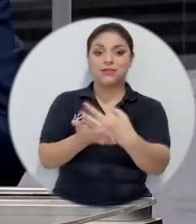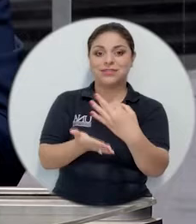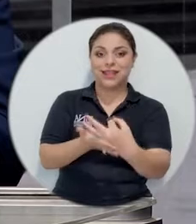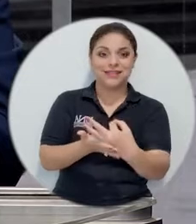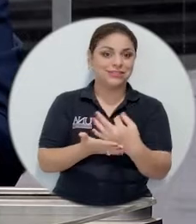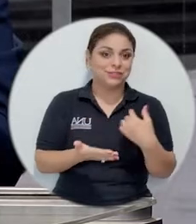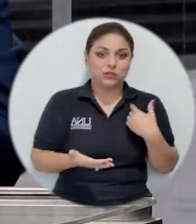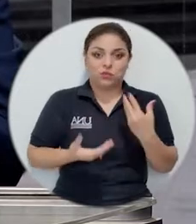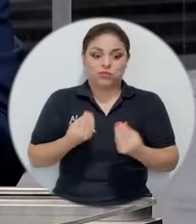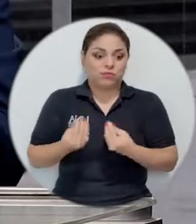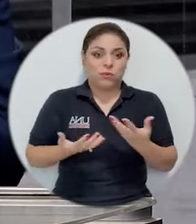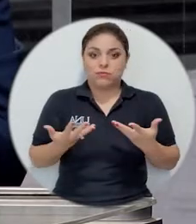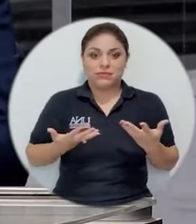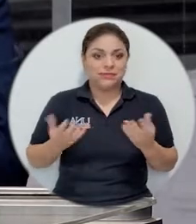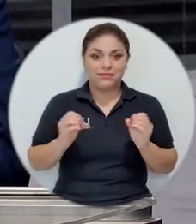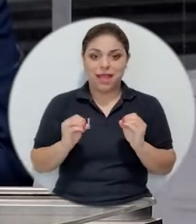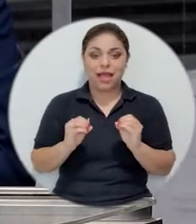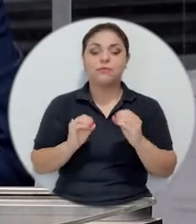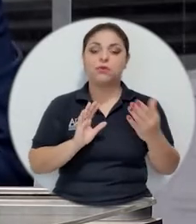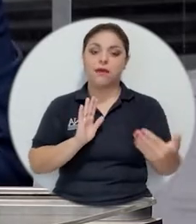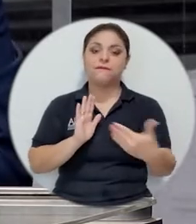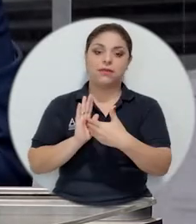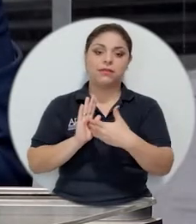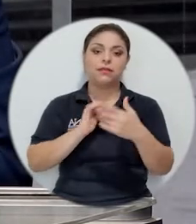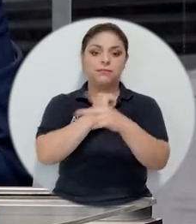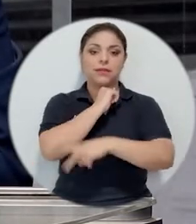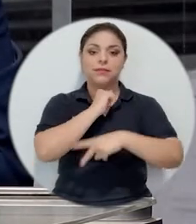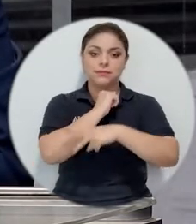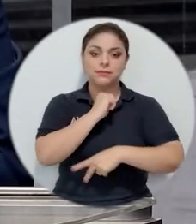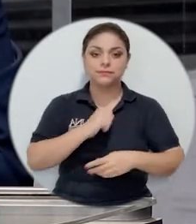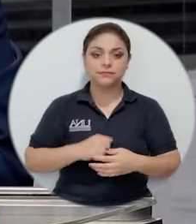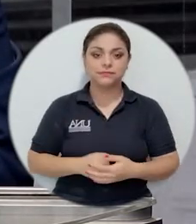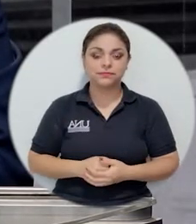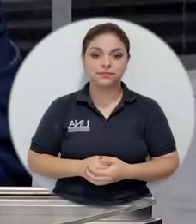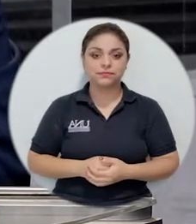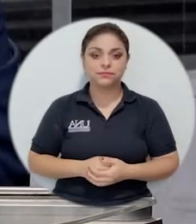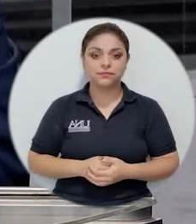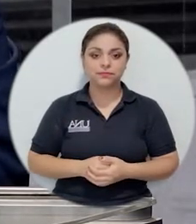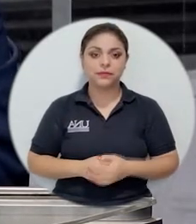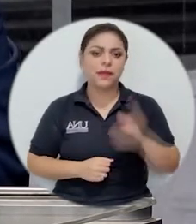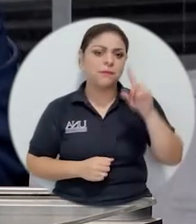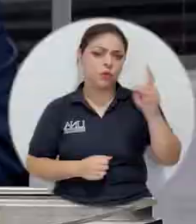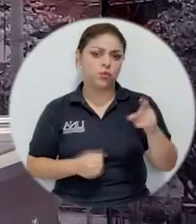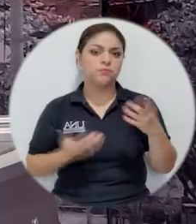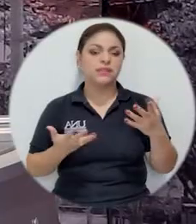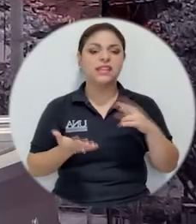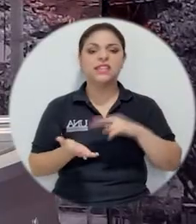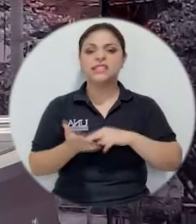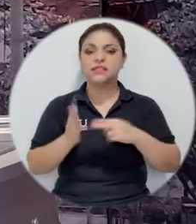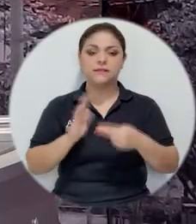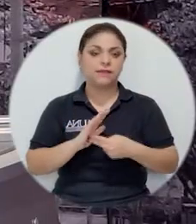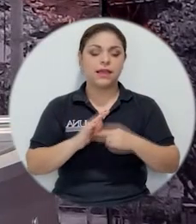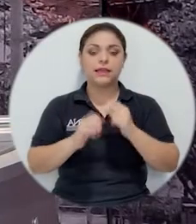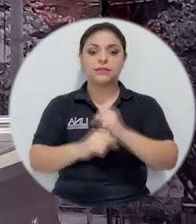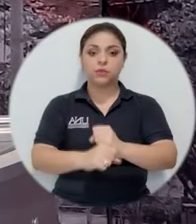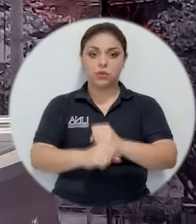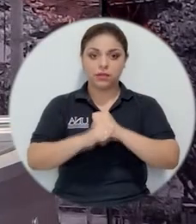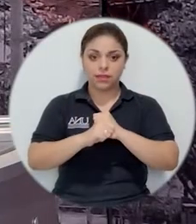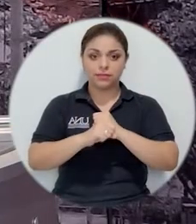manos incluso, que pueden tener una incidencia sobre nuestro país. Ahora, Marco, ¿qué entendemos por